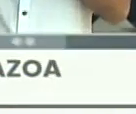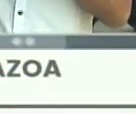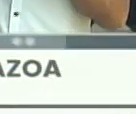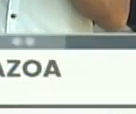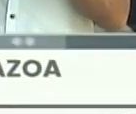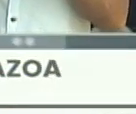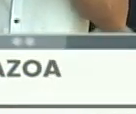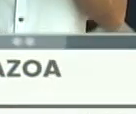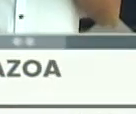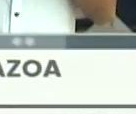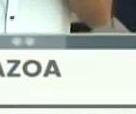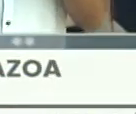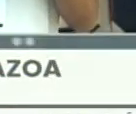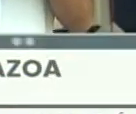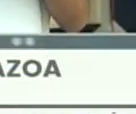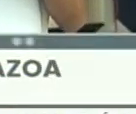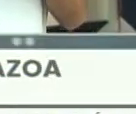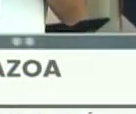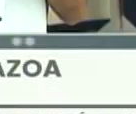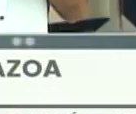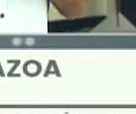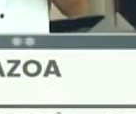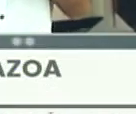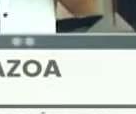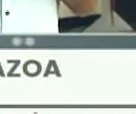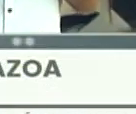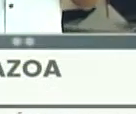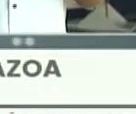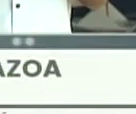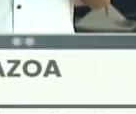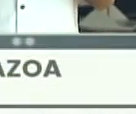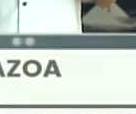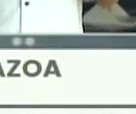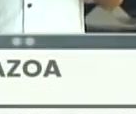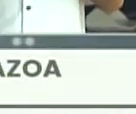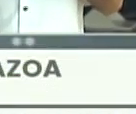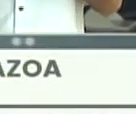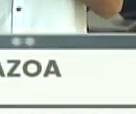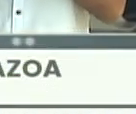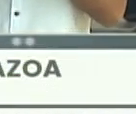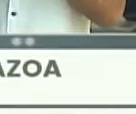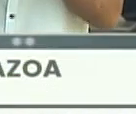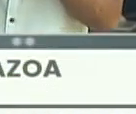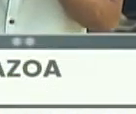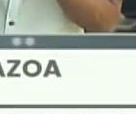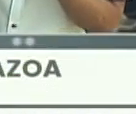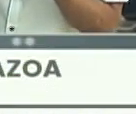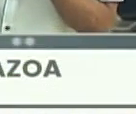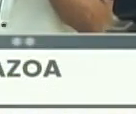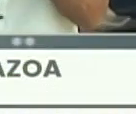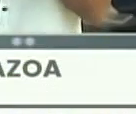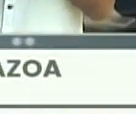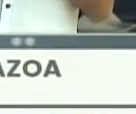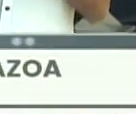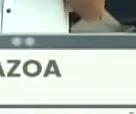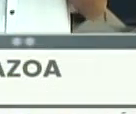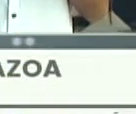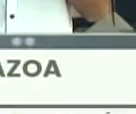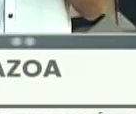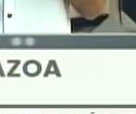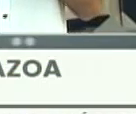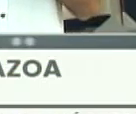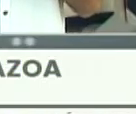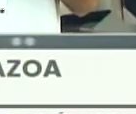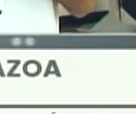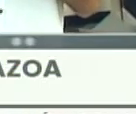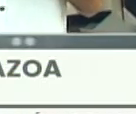hemos estado entre el humor y el amor celebrando a Aquiles también con los versos que, por ejemplo, nos recordaba Tamaica, que estábamos recitando hace